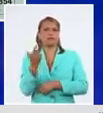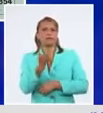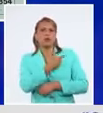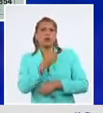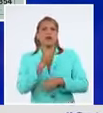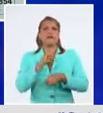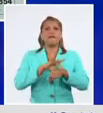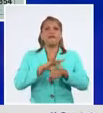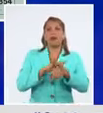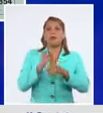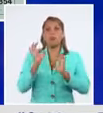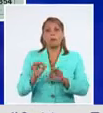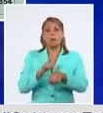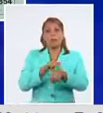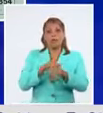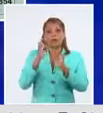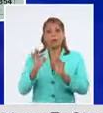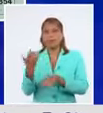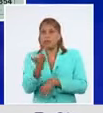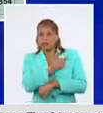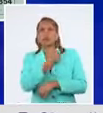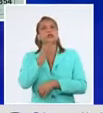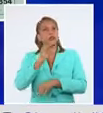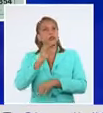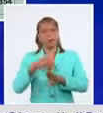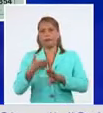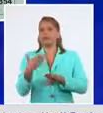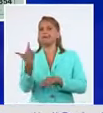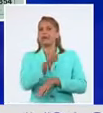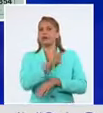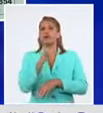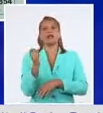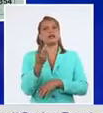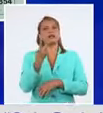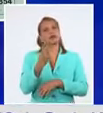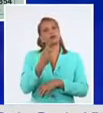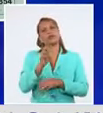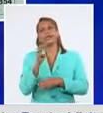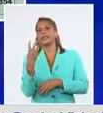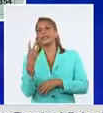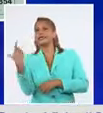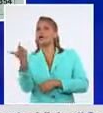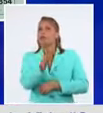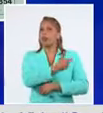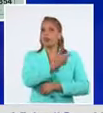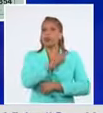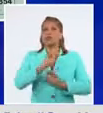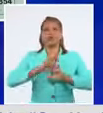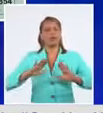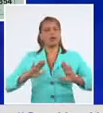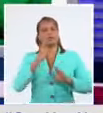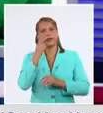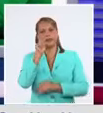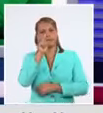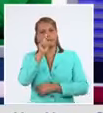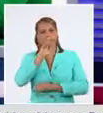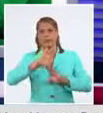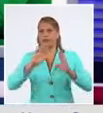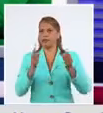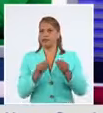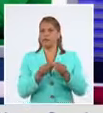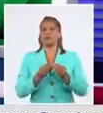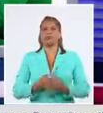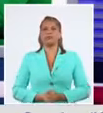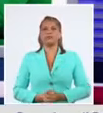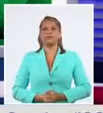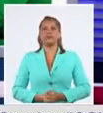enfermos, y ya avanzando en la segunda y en la tercera dosis para lograr el compromiso de